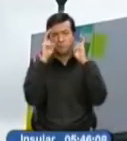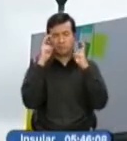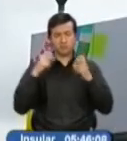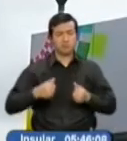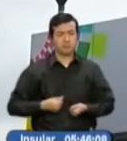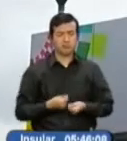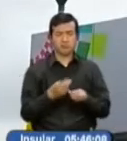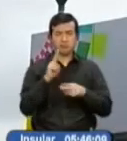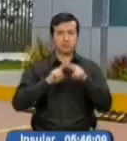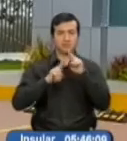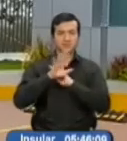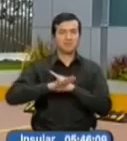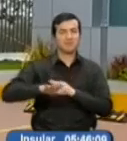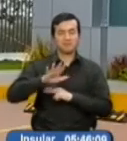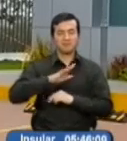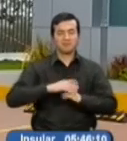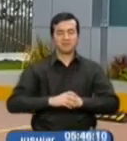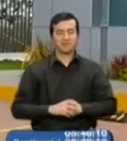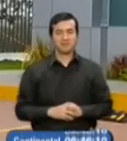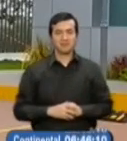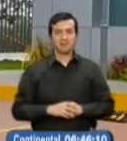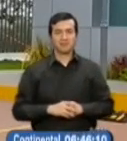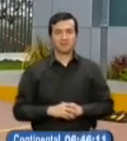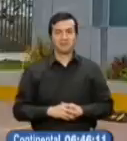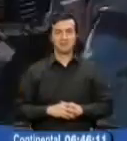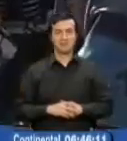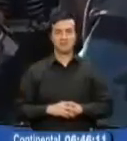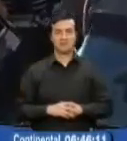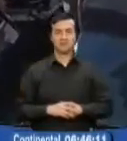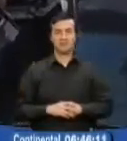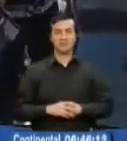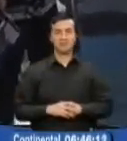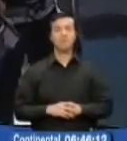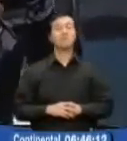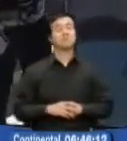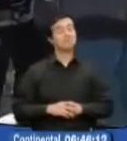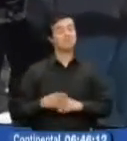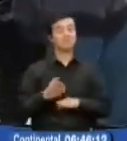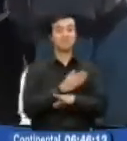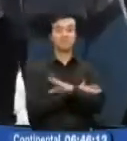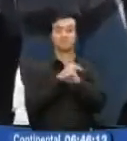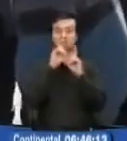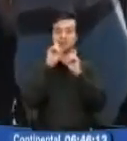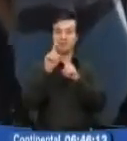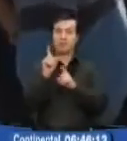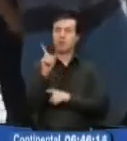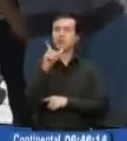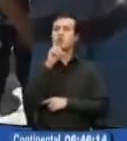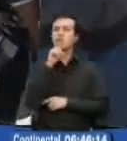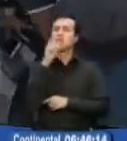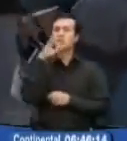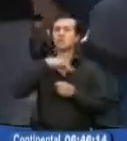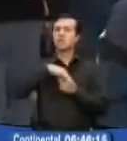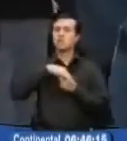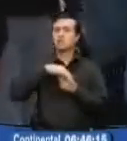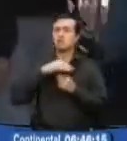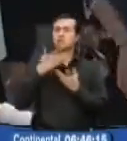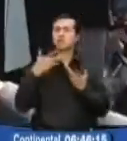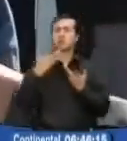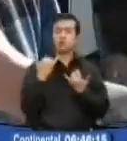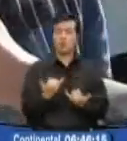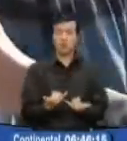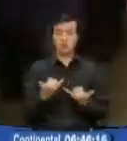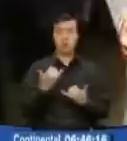Javier Alarcón, Gustavo Espinosa, Ecuador TV. Y de acuerdo a una encuesta de intención de voto realizada por Perfiles de Opinión, el